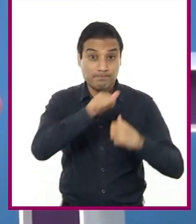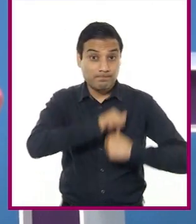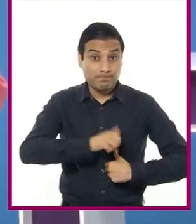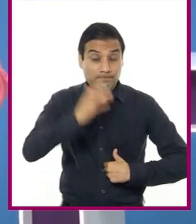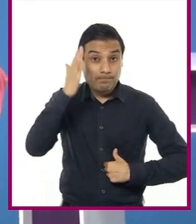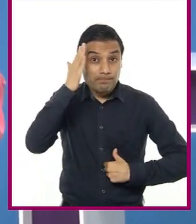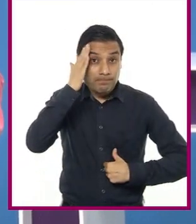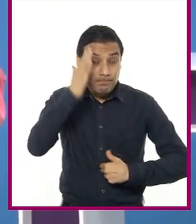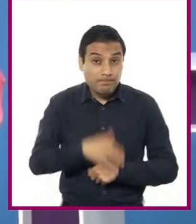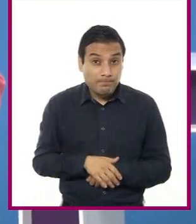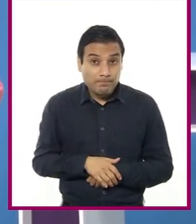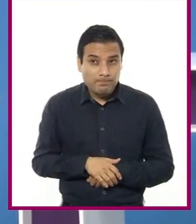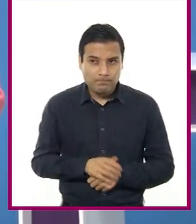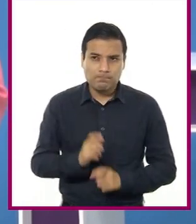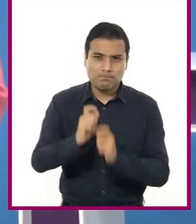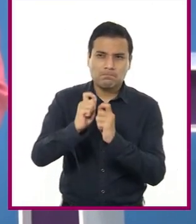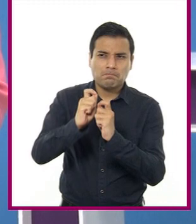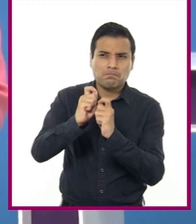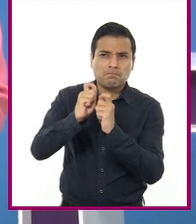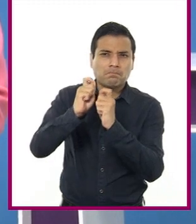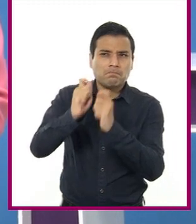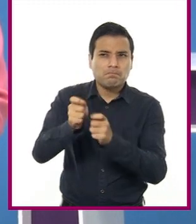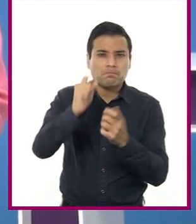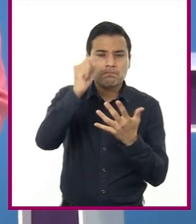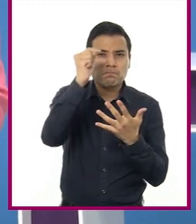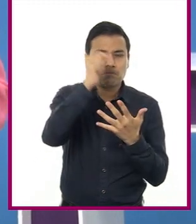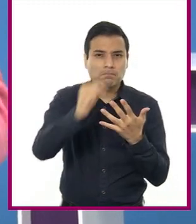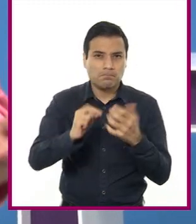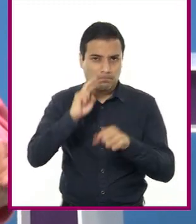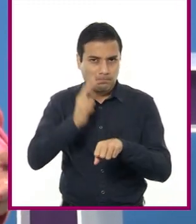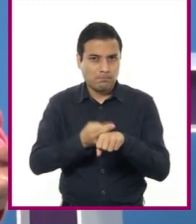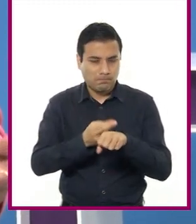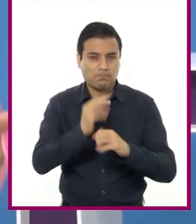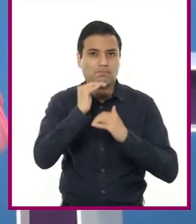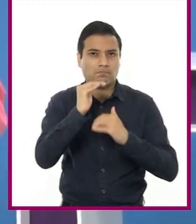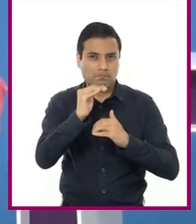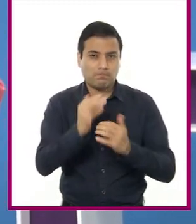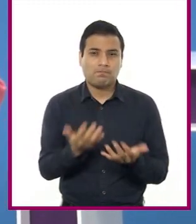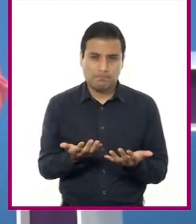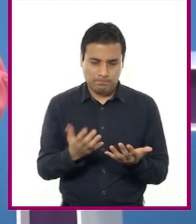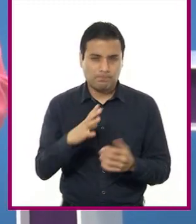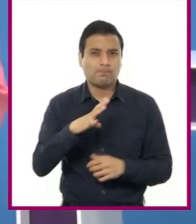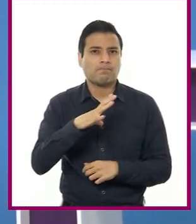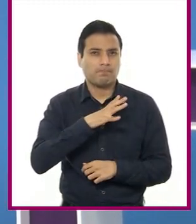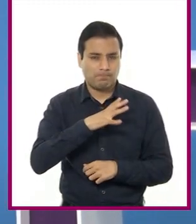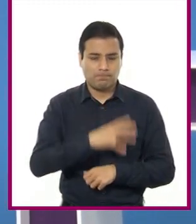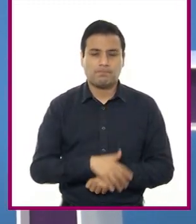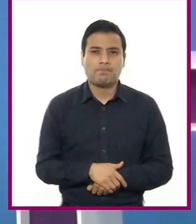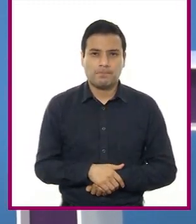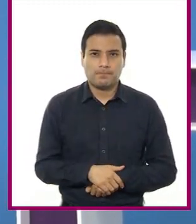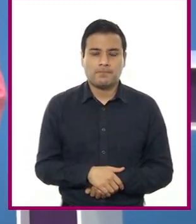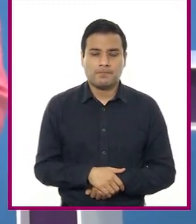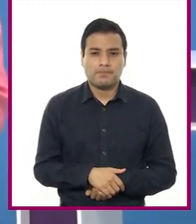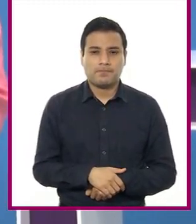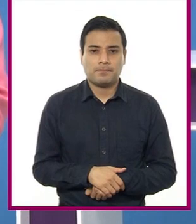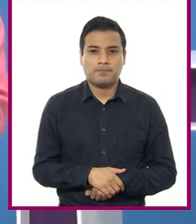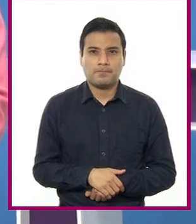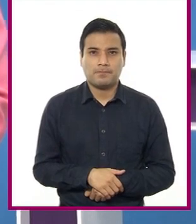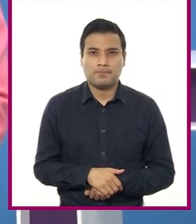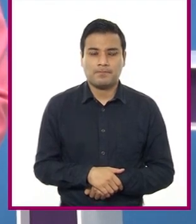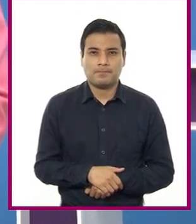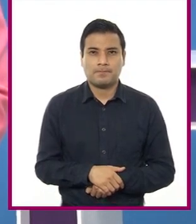de acuerdo a las facultades establecidas para su función, cargo, empleo o comisión. En